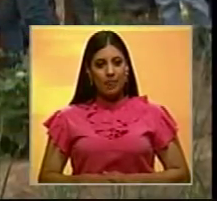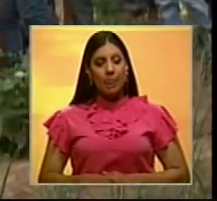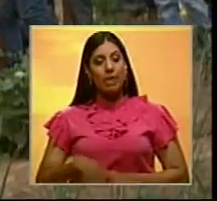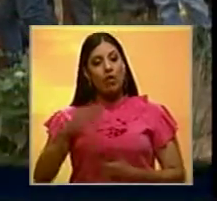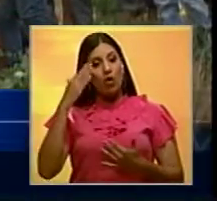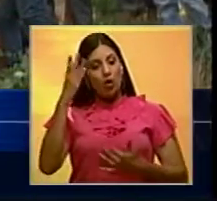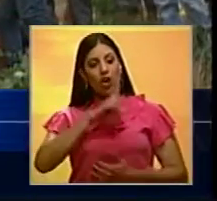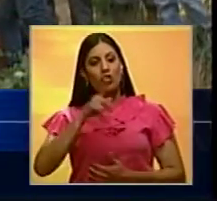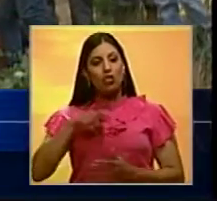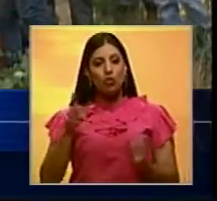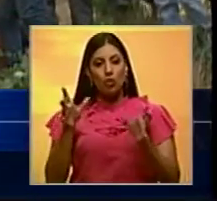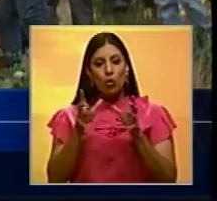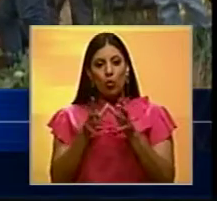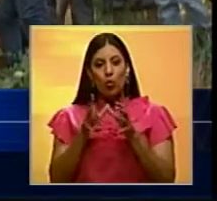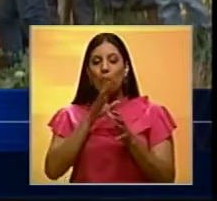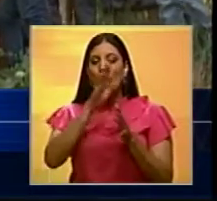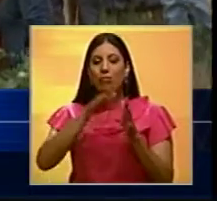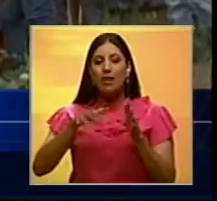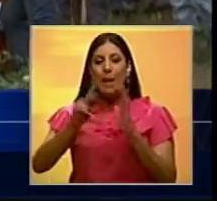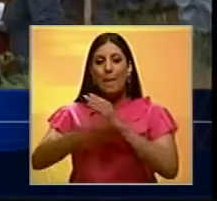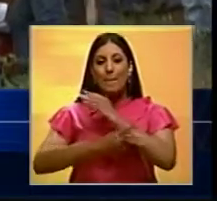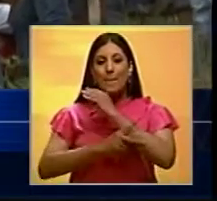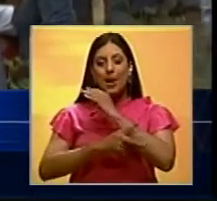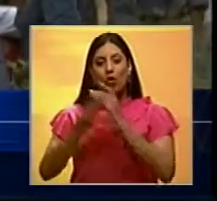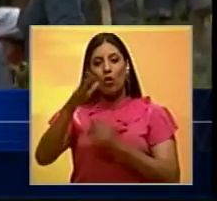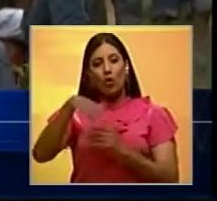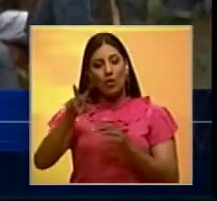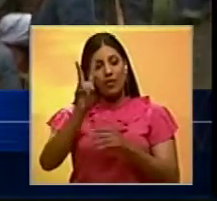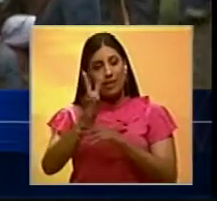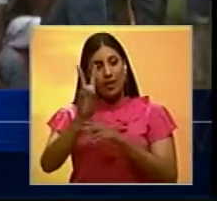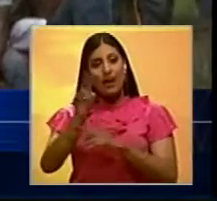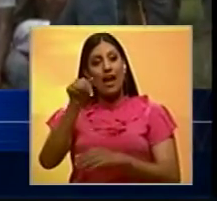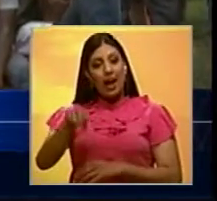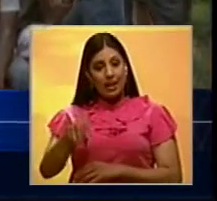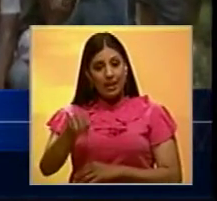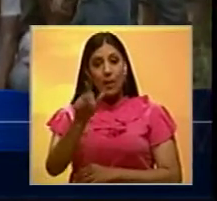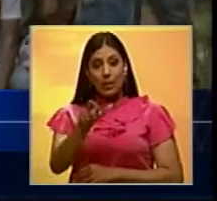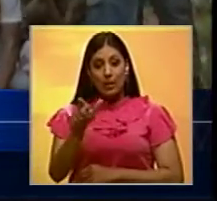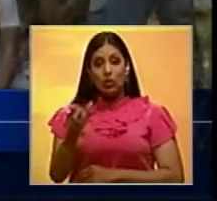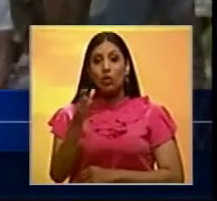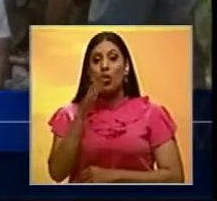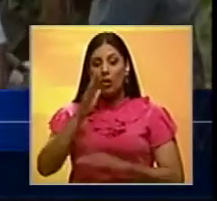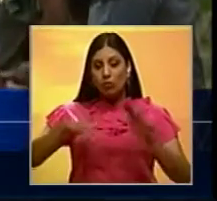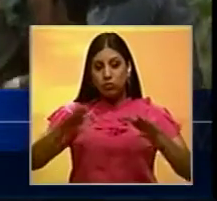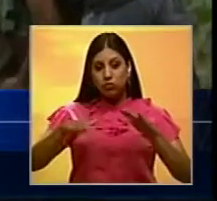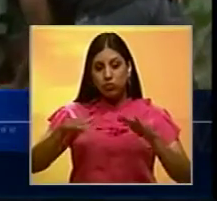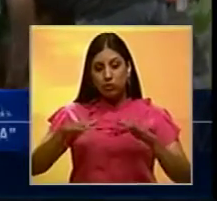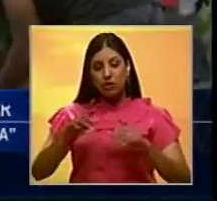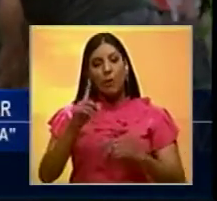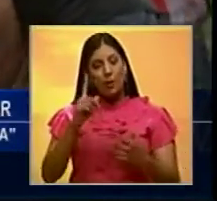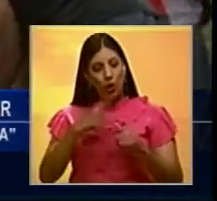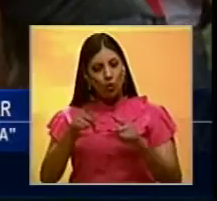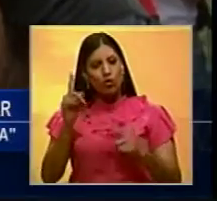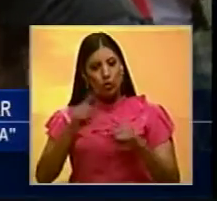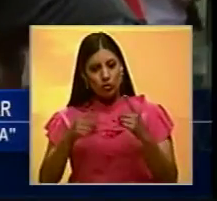Hola, estamos en el sector Los Pozuelos de la parroquia Caraballeda del Estado Vargas. Aquí no solamente hay tambores,